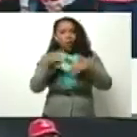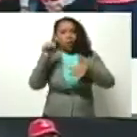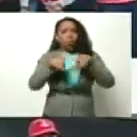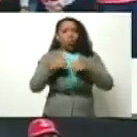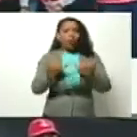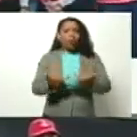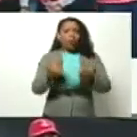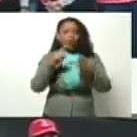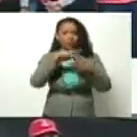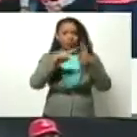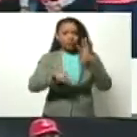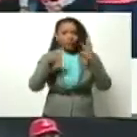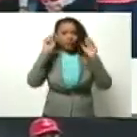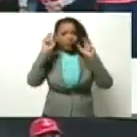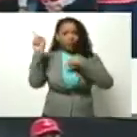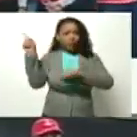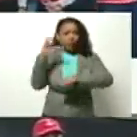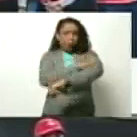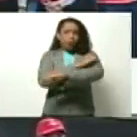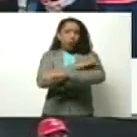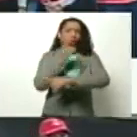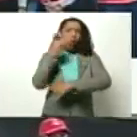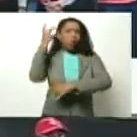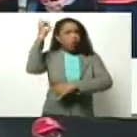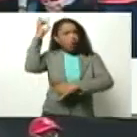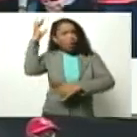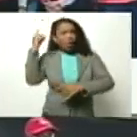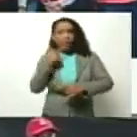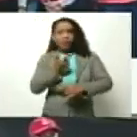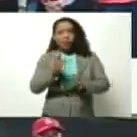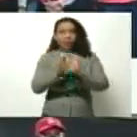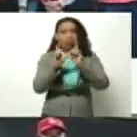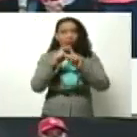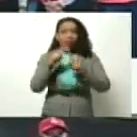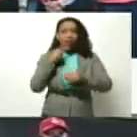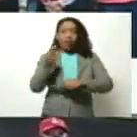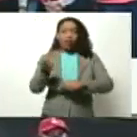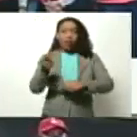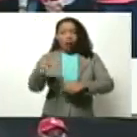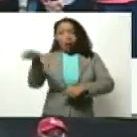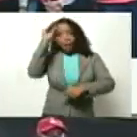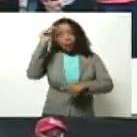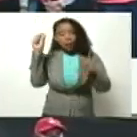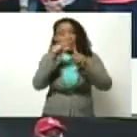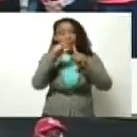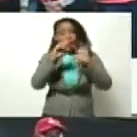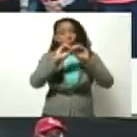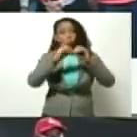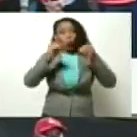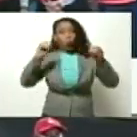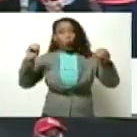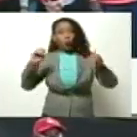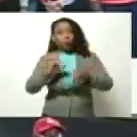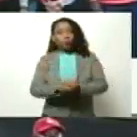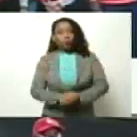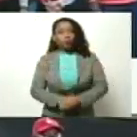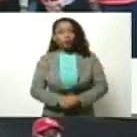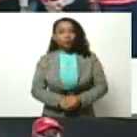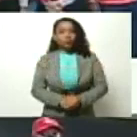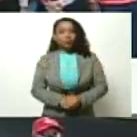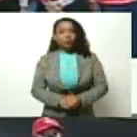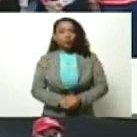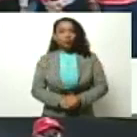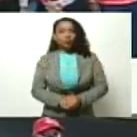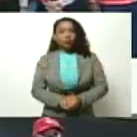ya se la sé cómo se llama lo que le dijeron apréndete está Sí